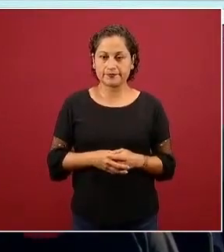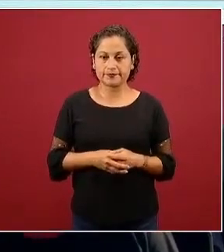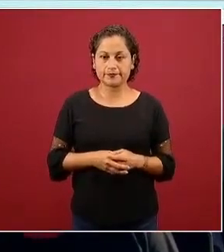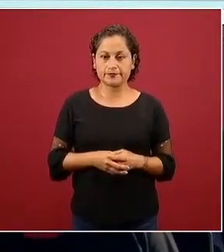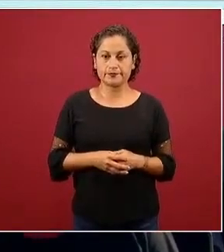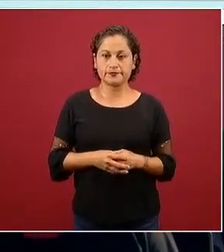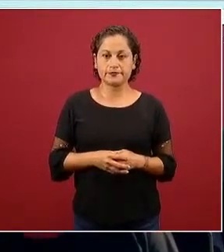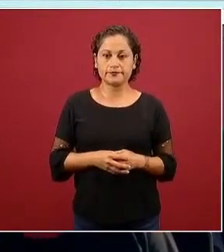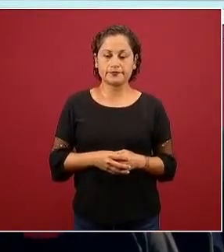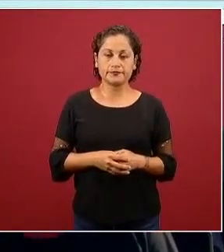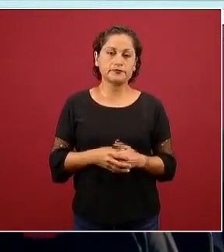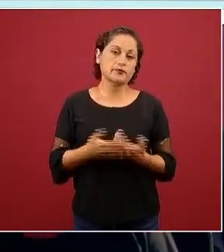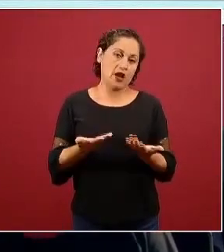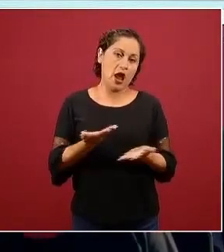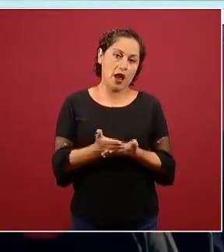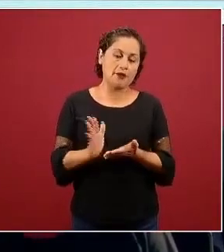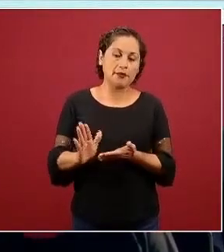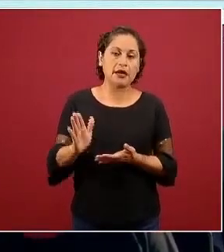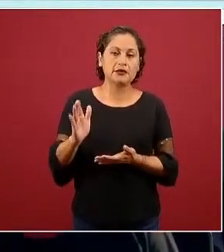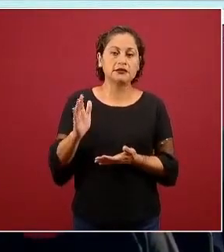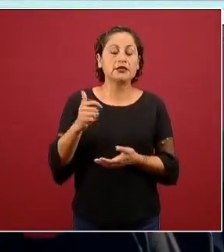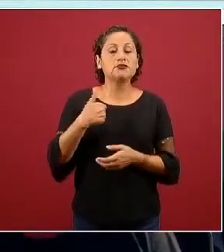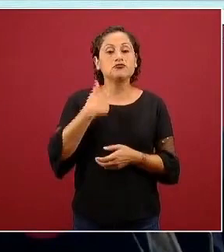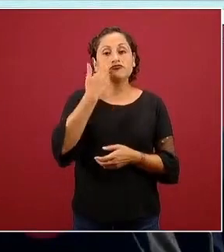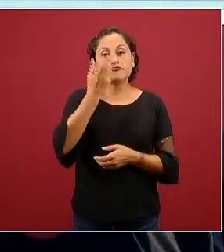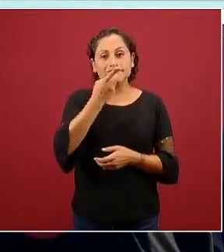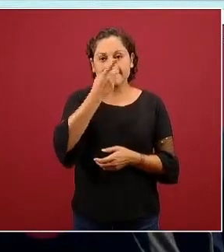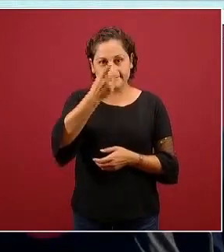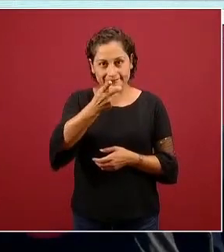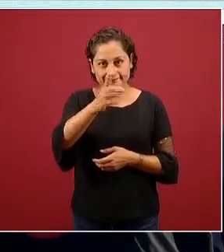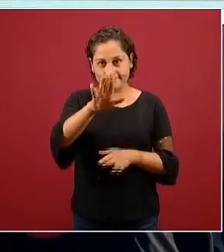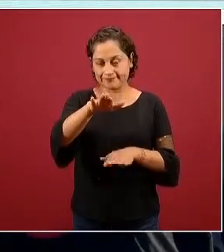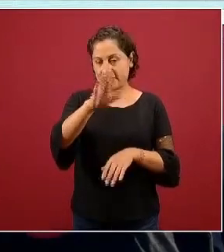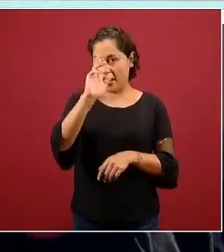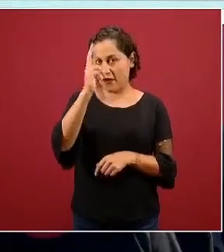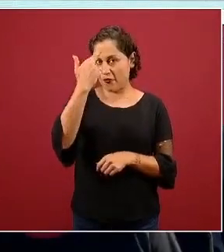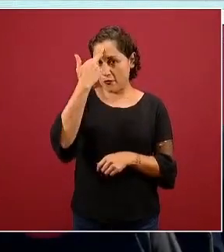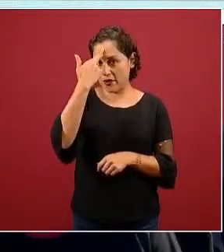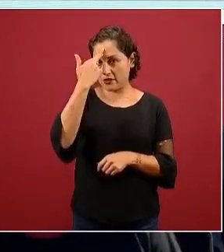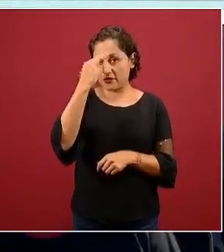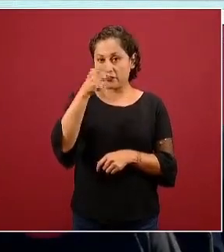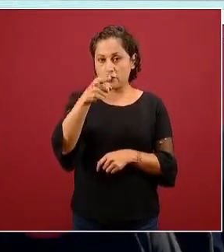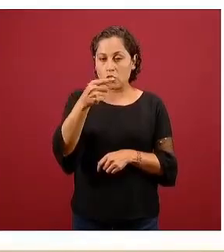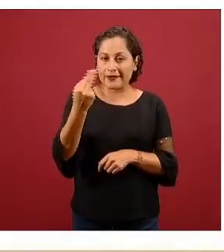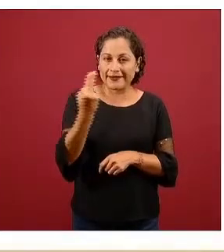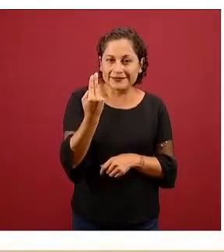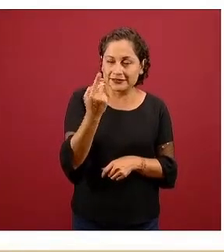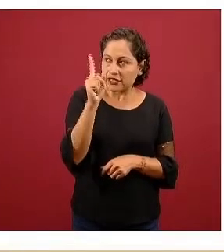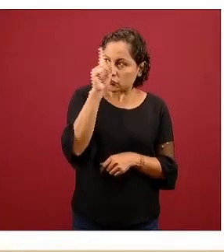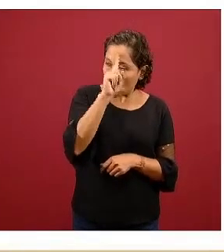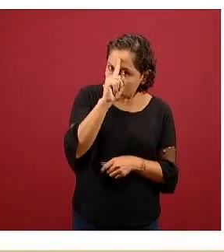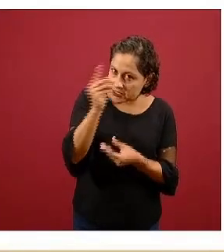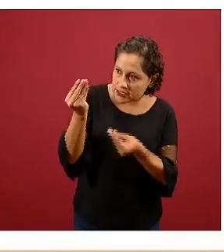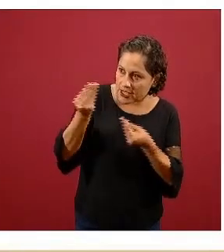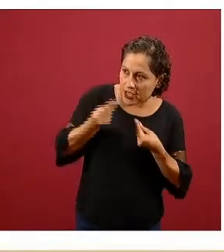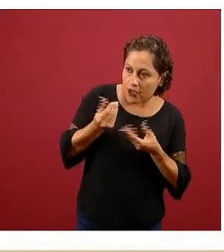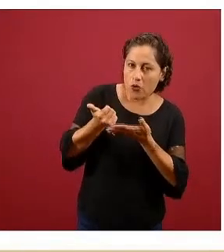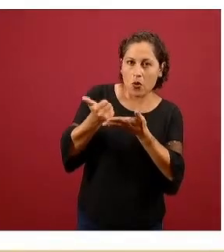Bueno, y recordarles que si necesitan orientación, que si necesitan un